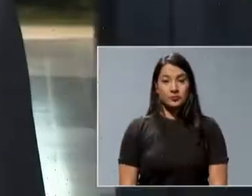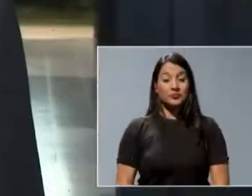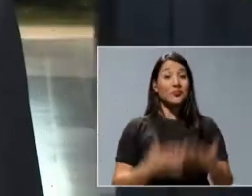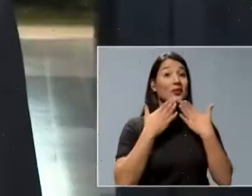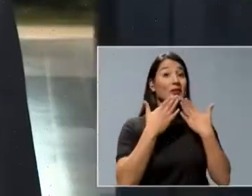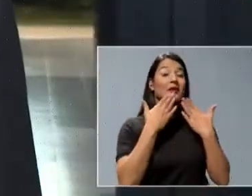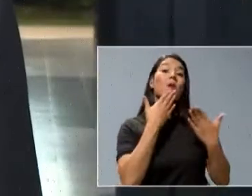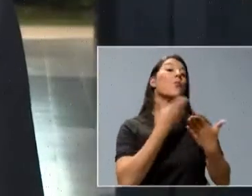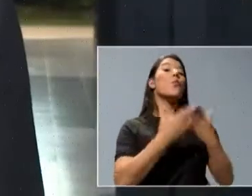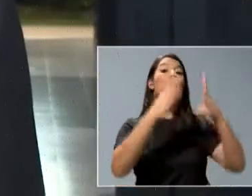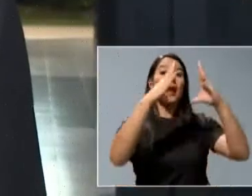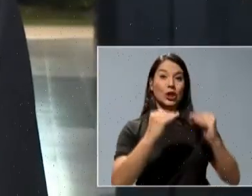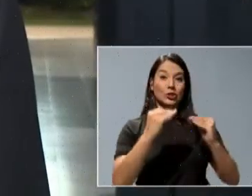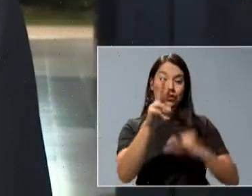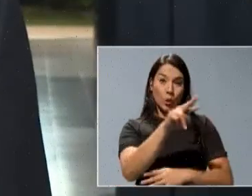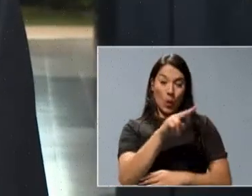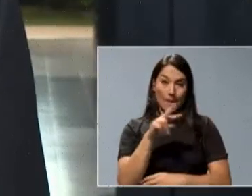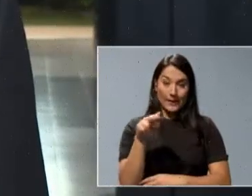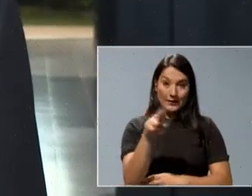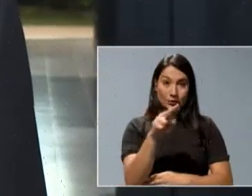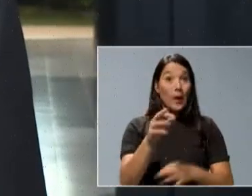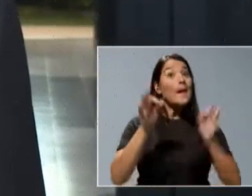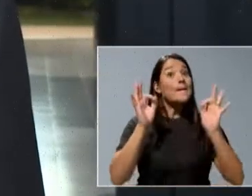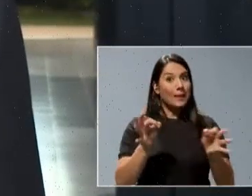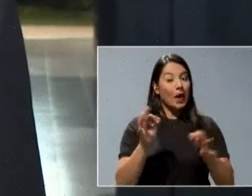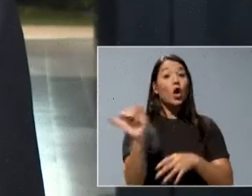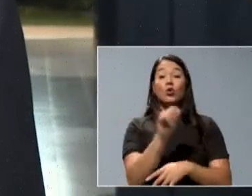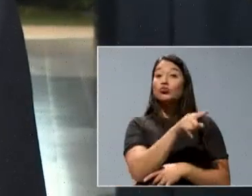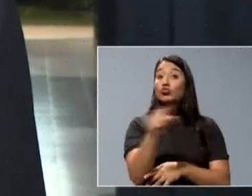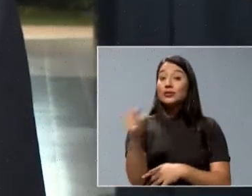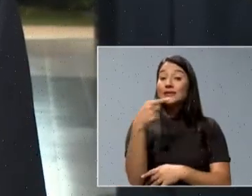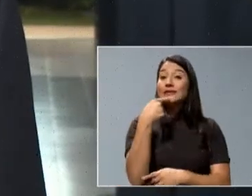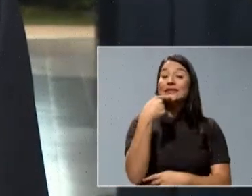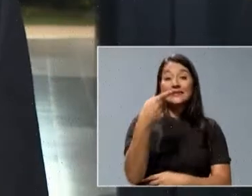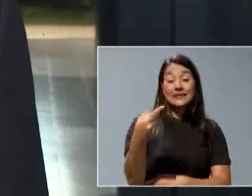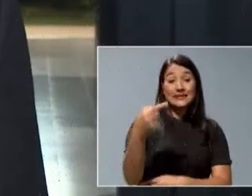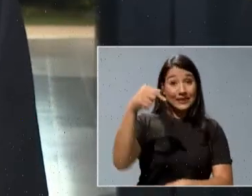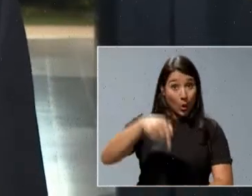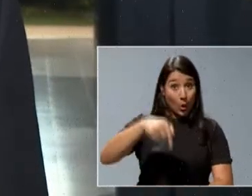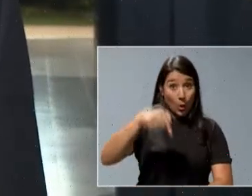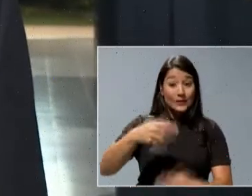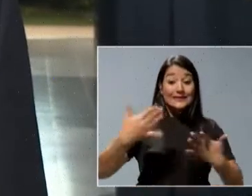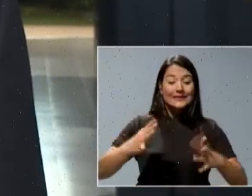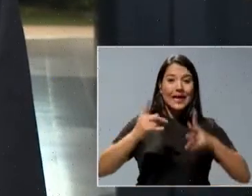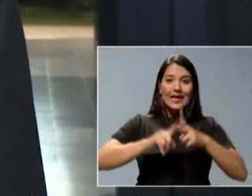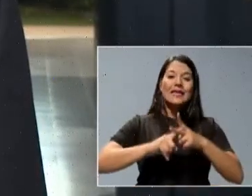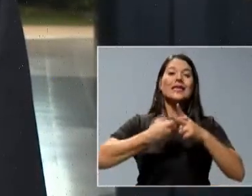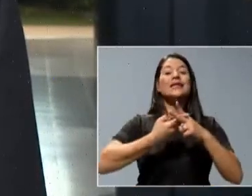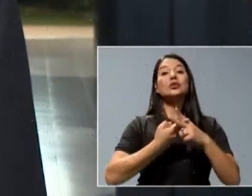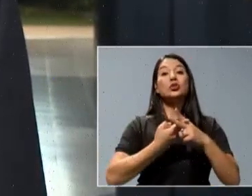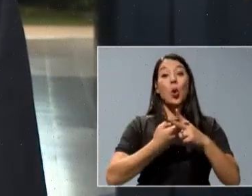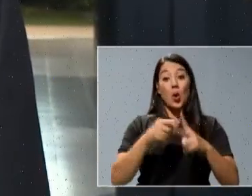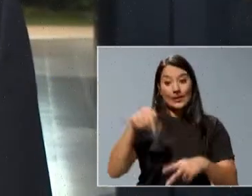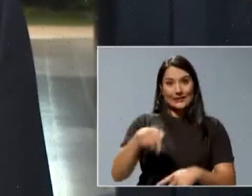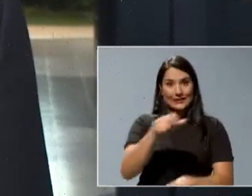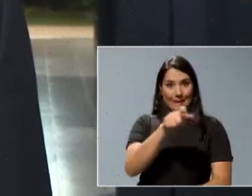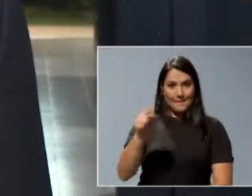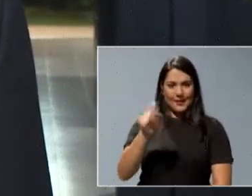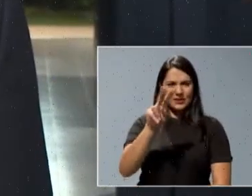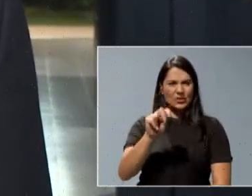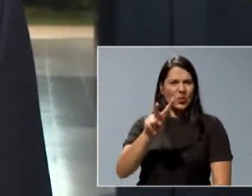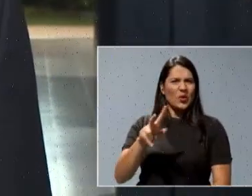Gracias, muy buenas noches, compañeros. Bien, así como ustedes lo mencionan, hoy dio inicio ya en el mes de noviembre